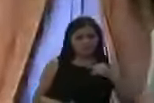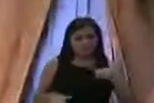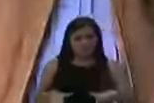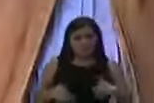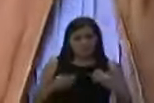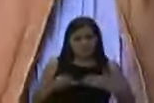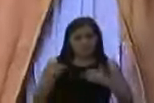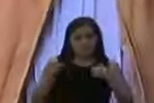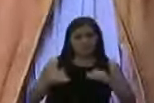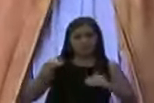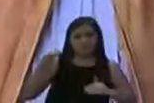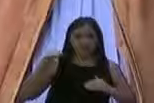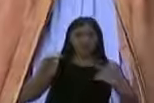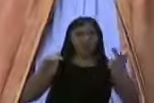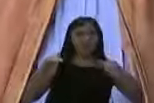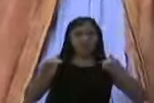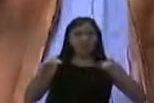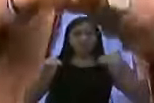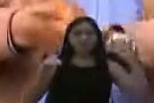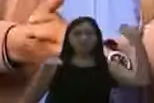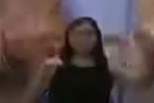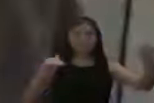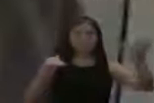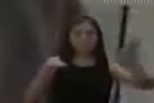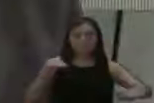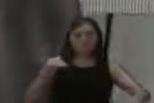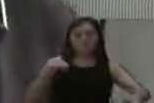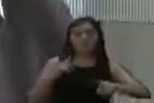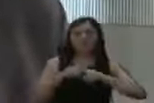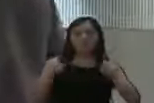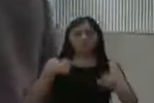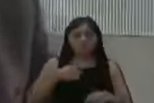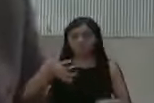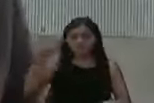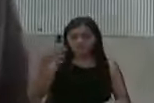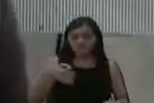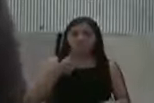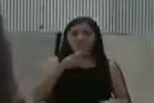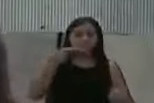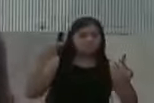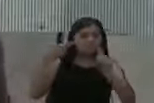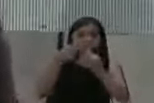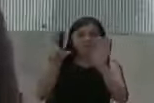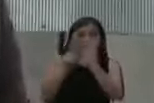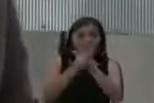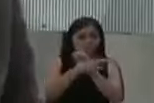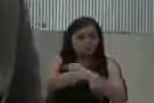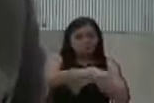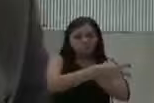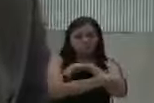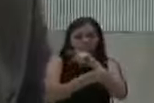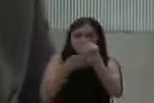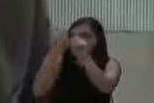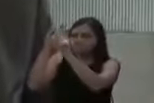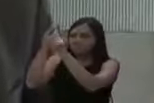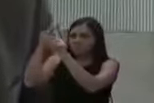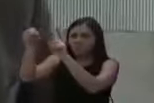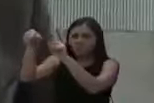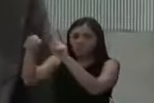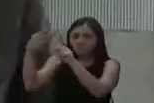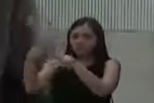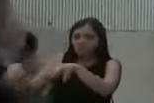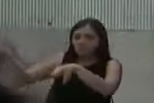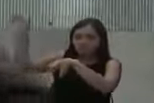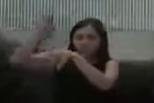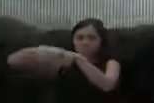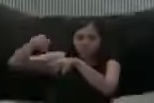ahora para adores de tierras Rurales y urbanas porque ustedes saben también Cómo se hace trampa